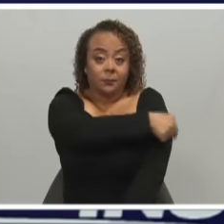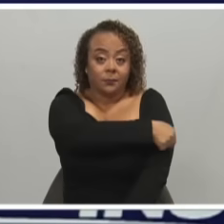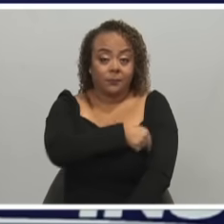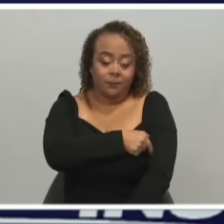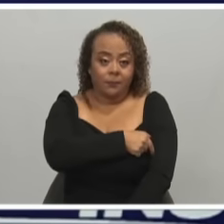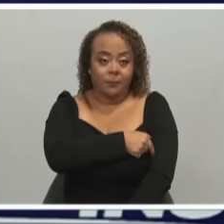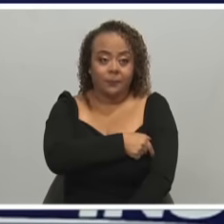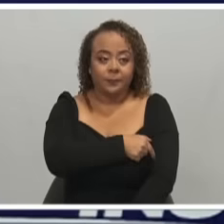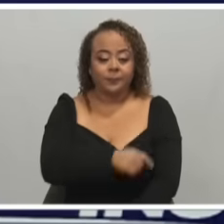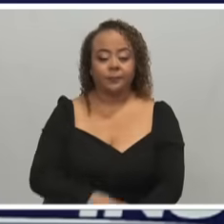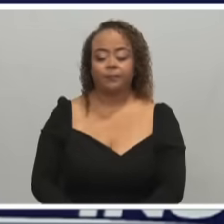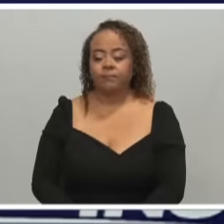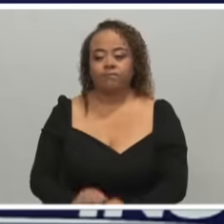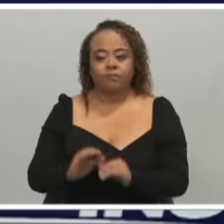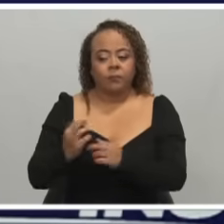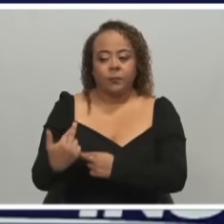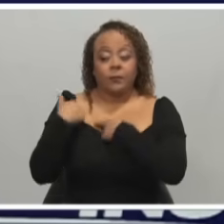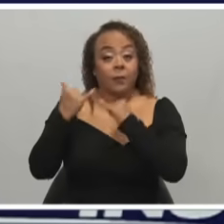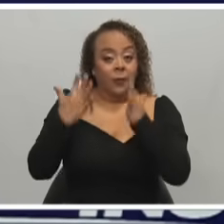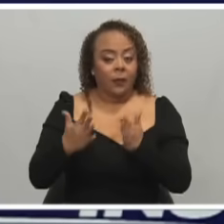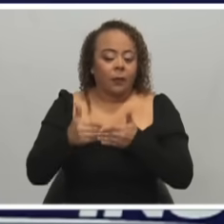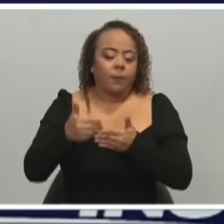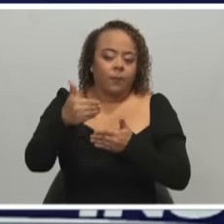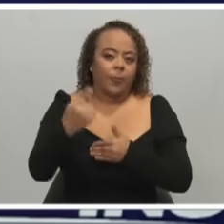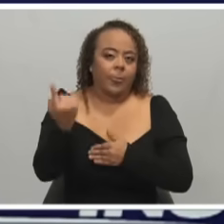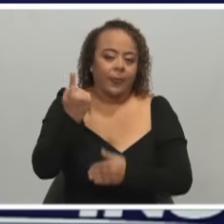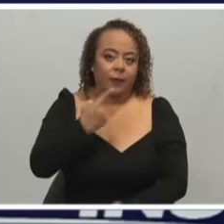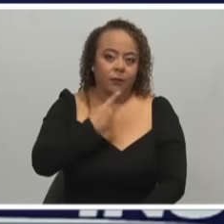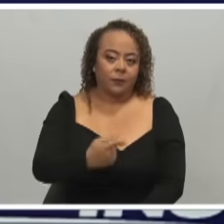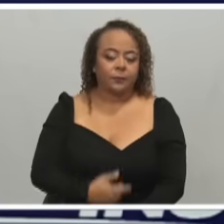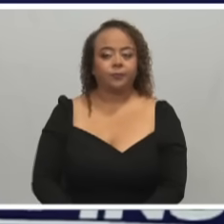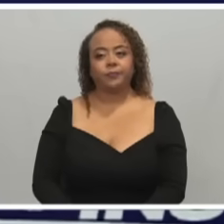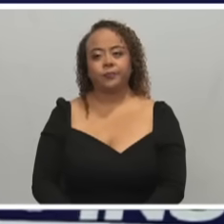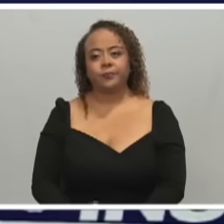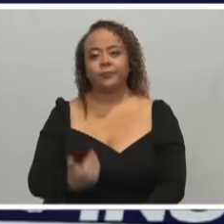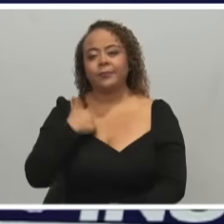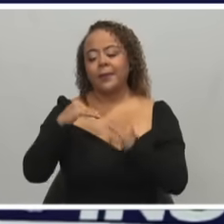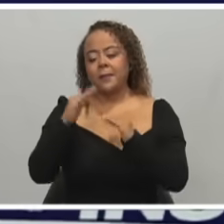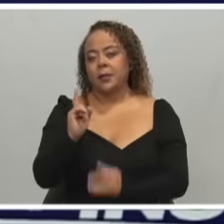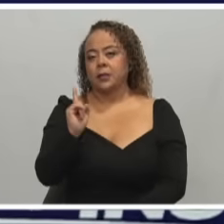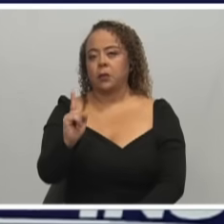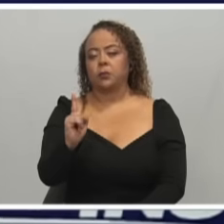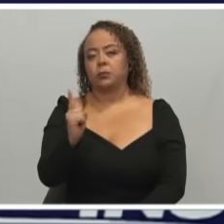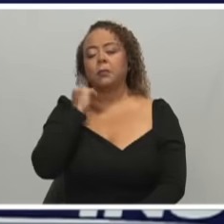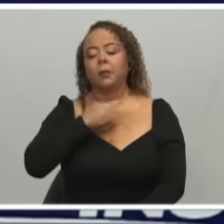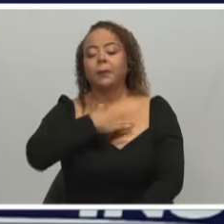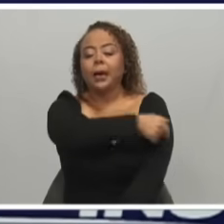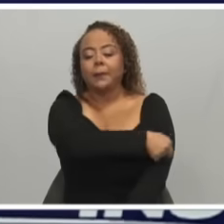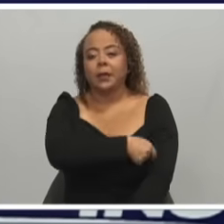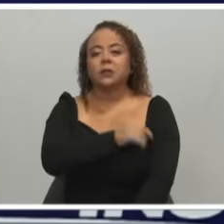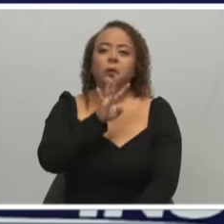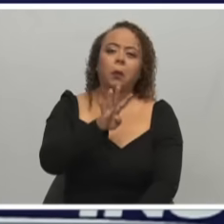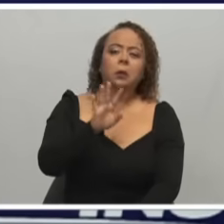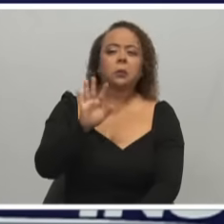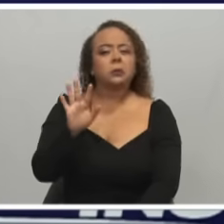es producto de de los jugadores después obviamente siempre digo de que hay más que un solo capitán para mí capitán es son cuat